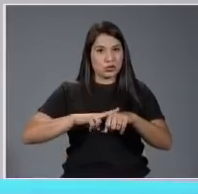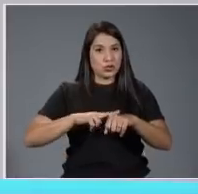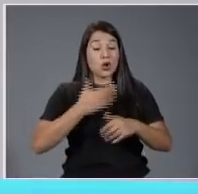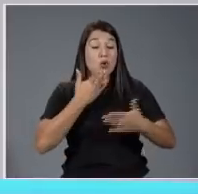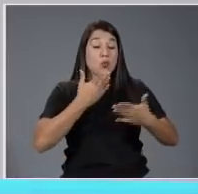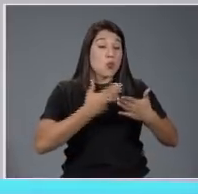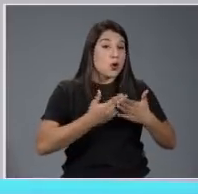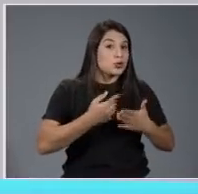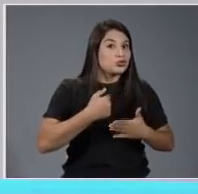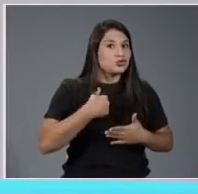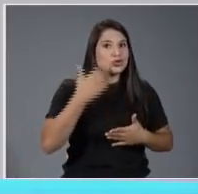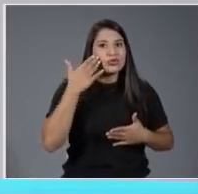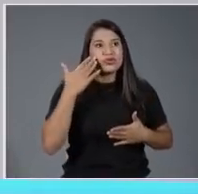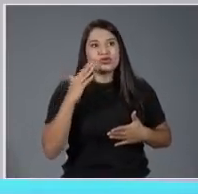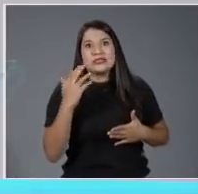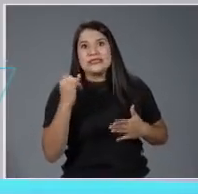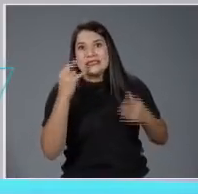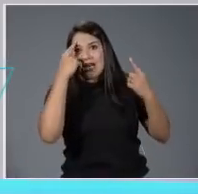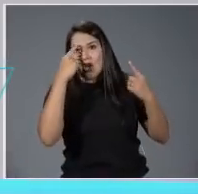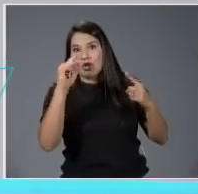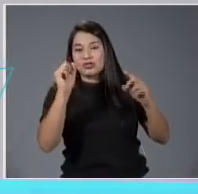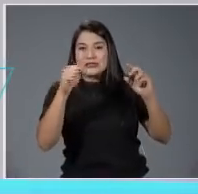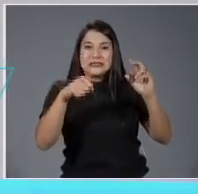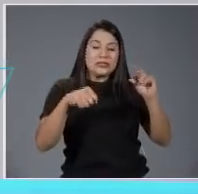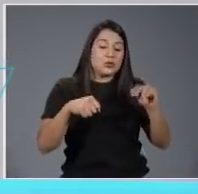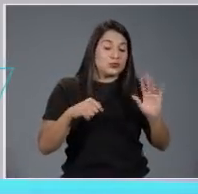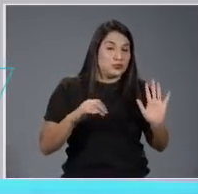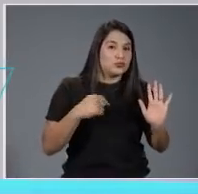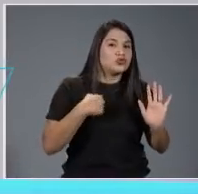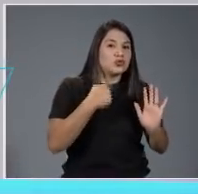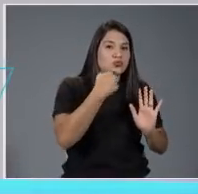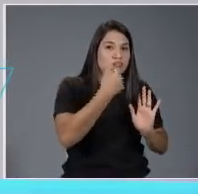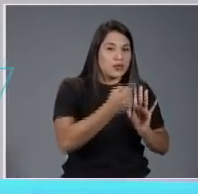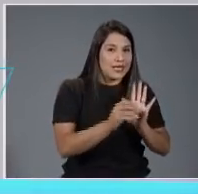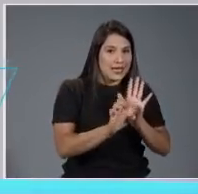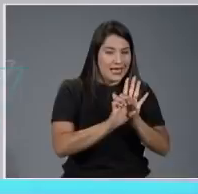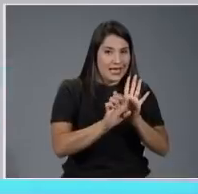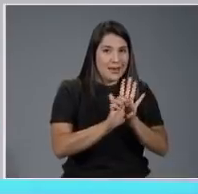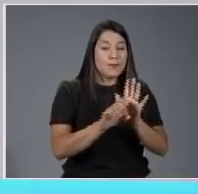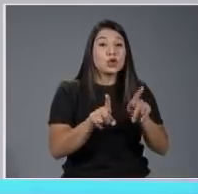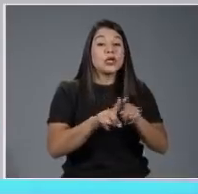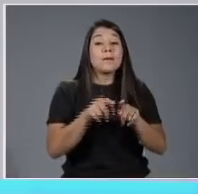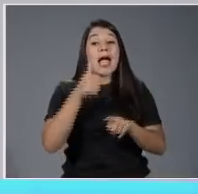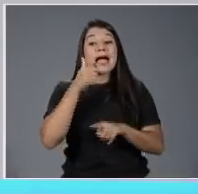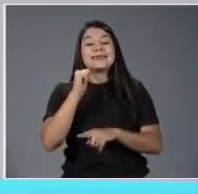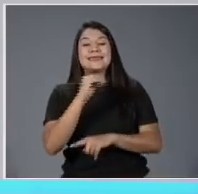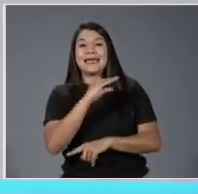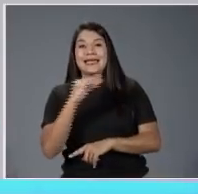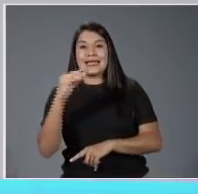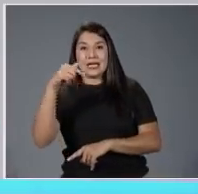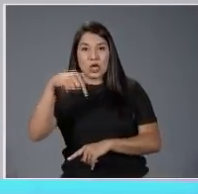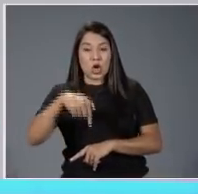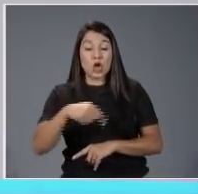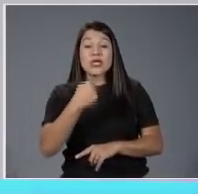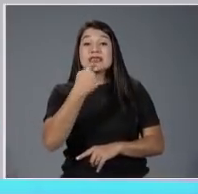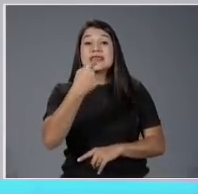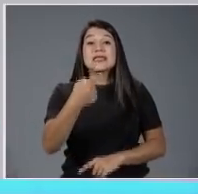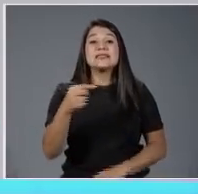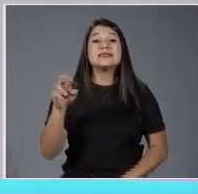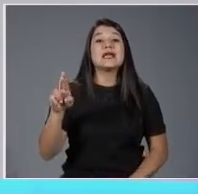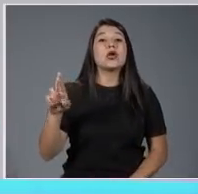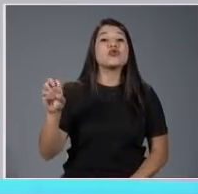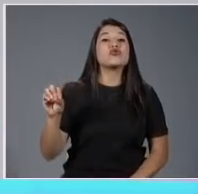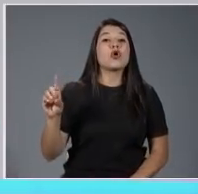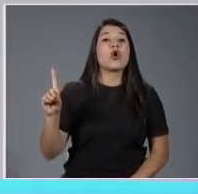muy claro cuánto de eso funcionó, les voy a dar un ejemplo también de la prensa de ayer y de hoy. Don Rodolfo Pisa